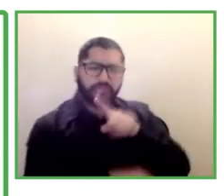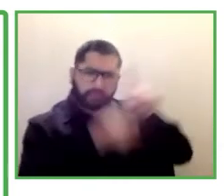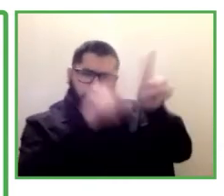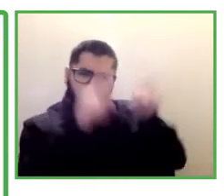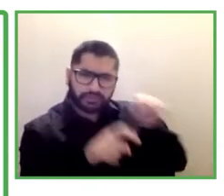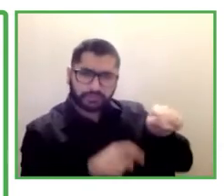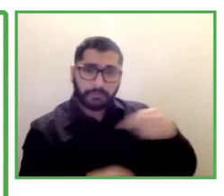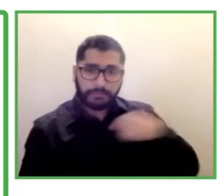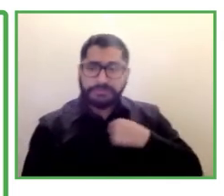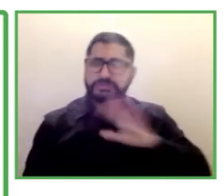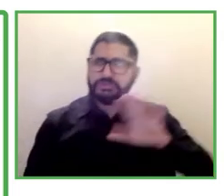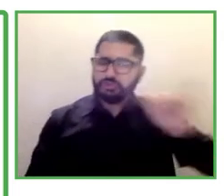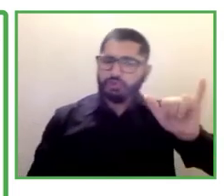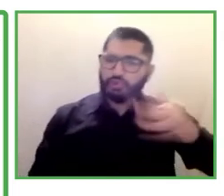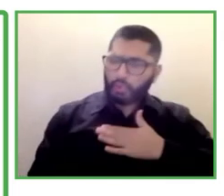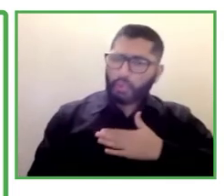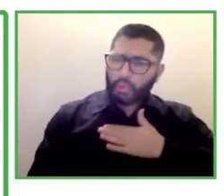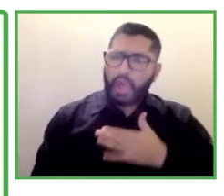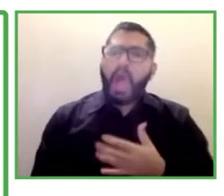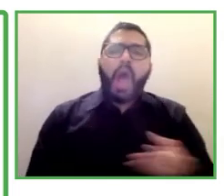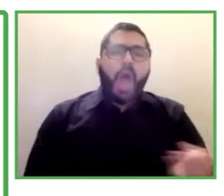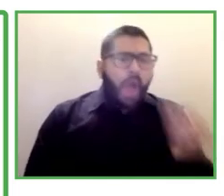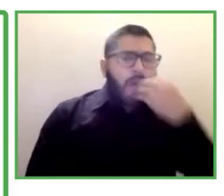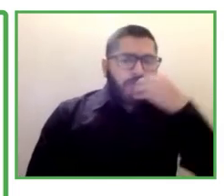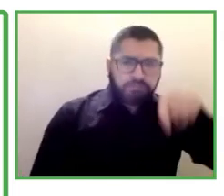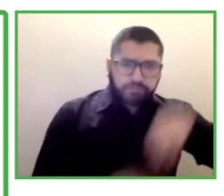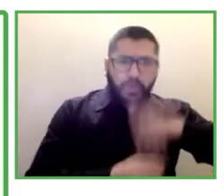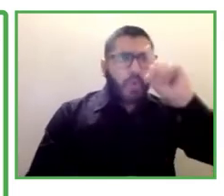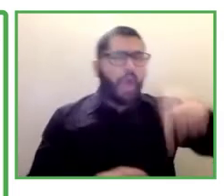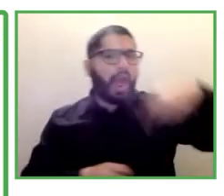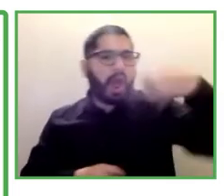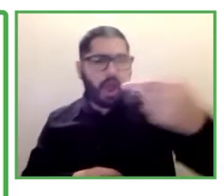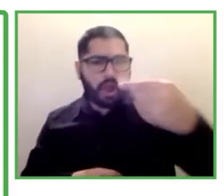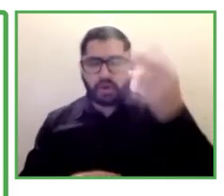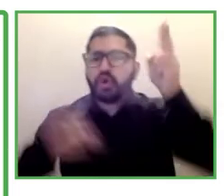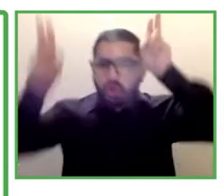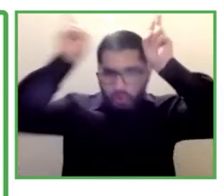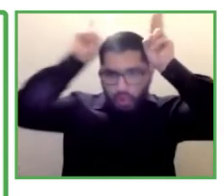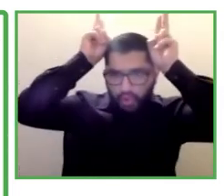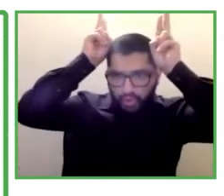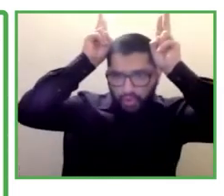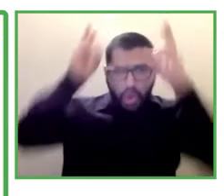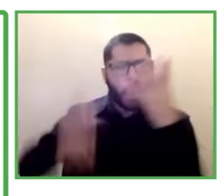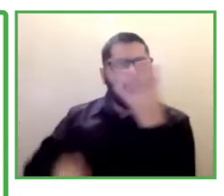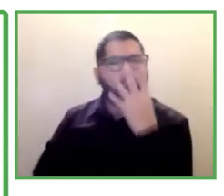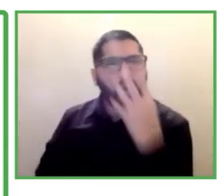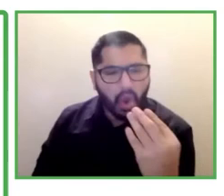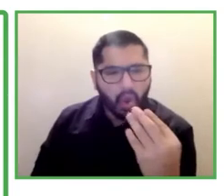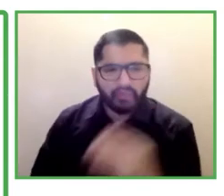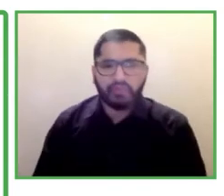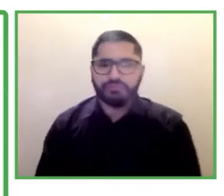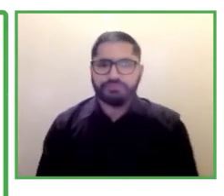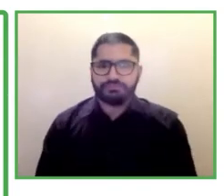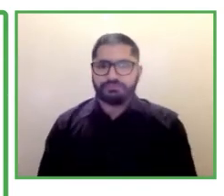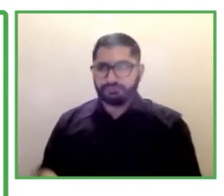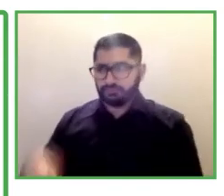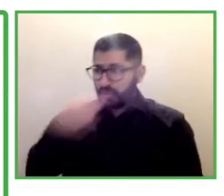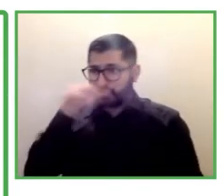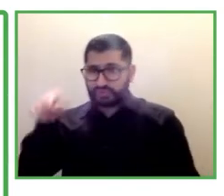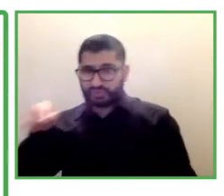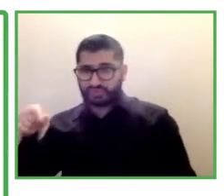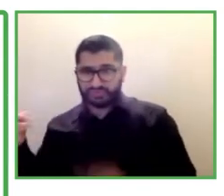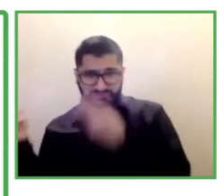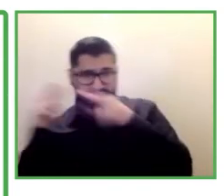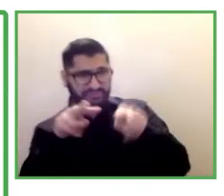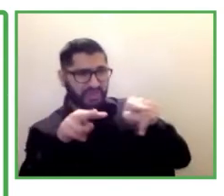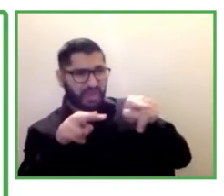ve que se comieron al venado y el lobo entra a la cueva y le pregunta, ¿es verdad que tienes una lista